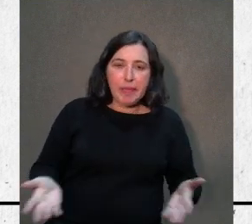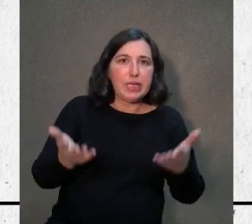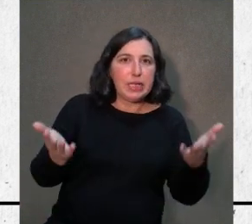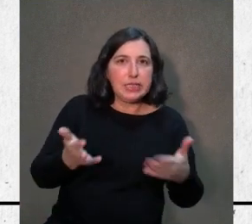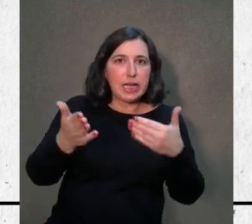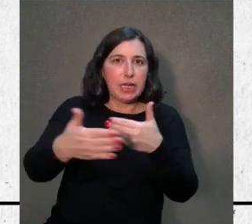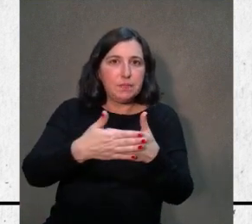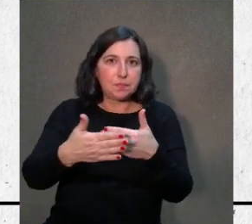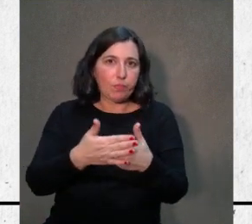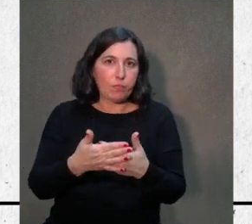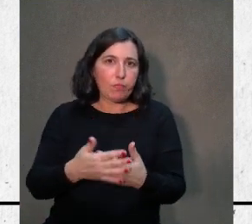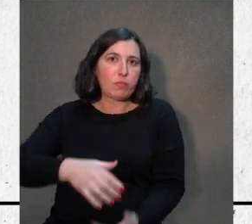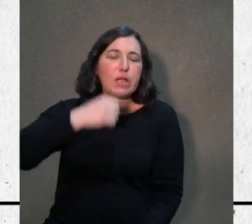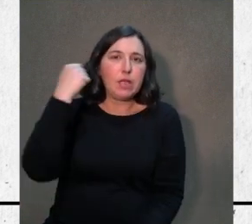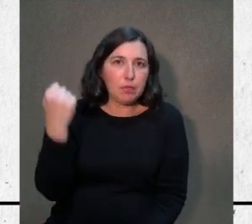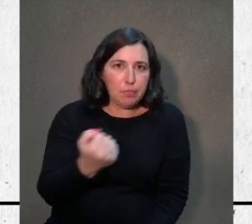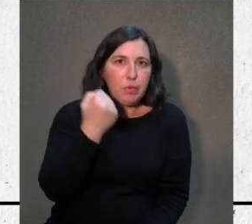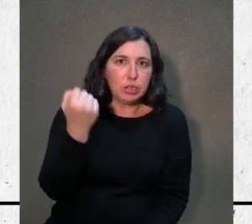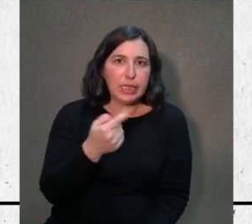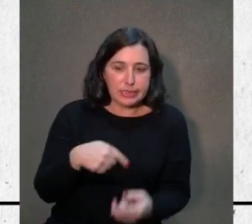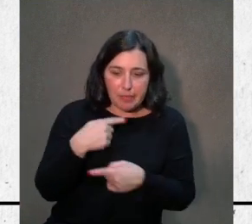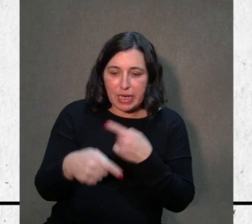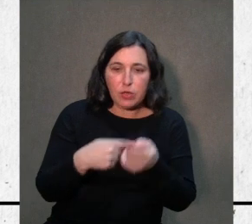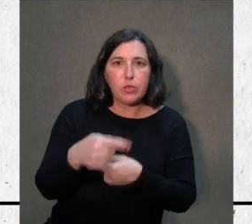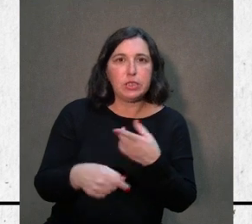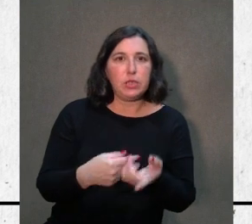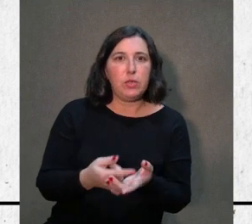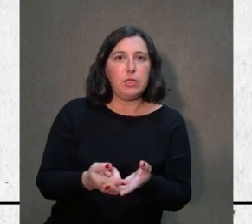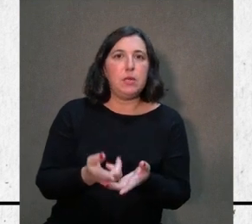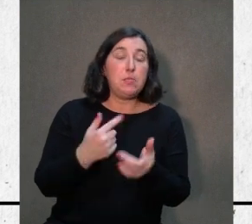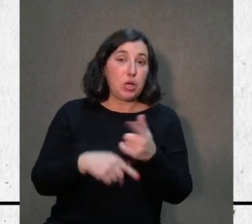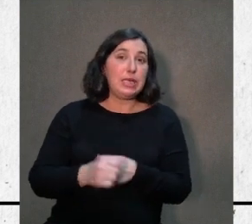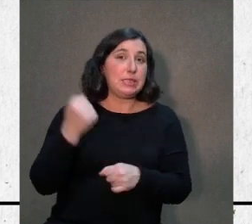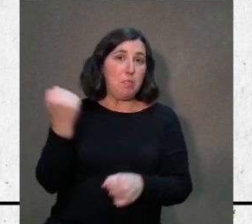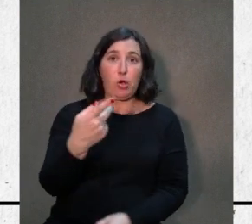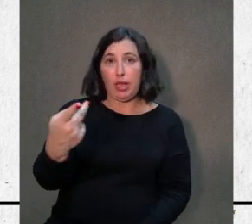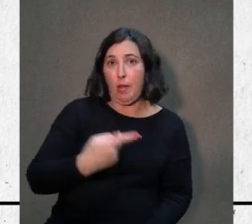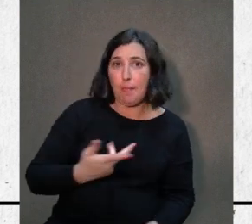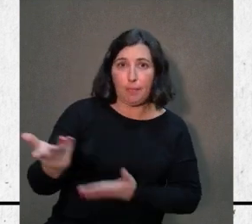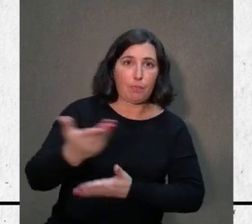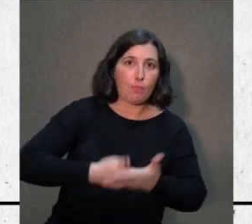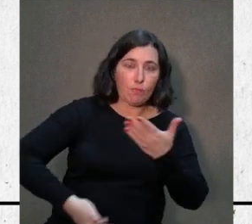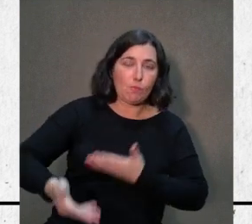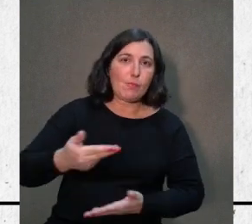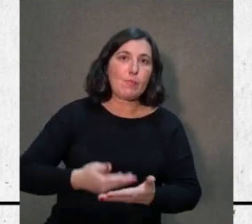el acercarse a esos espacios, la importancia para sostener, ¿no? Es importante de los dos lados.